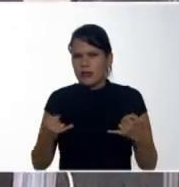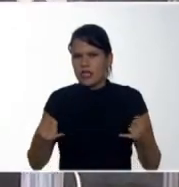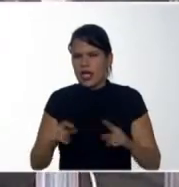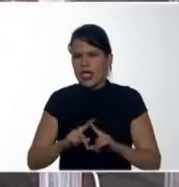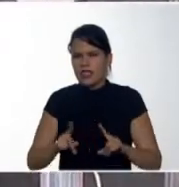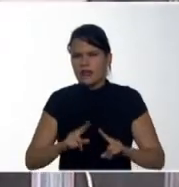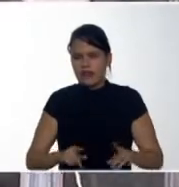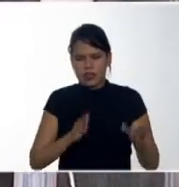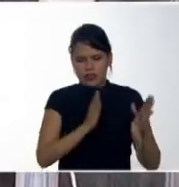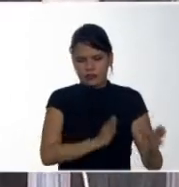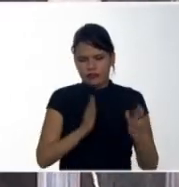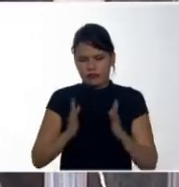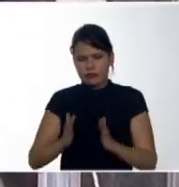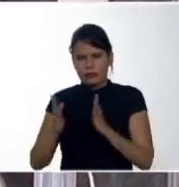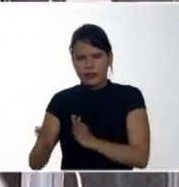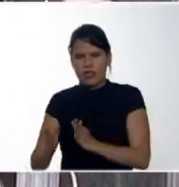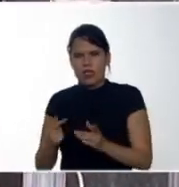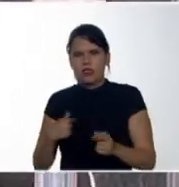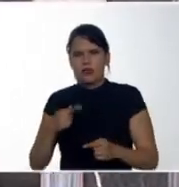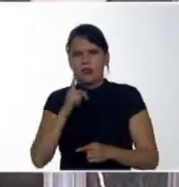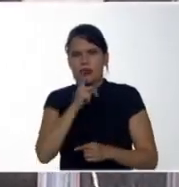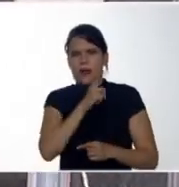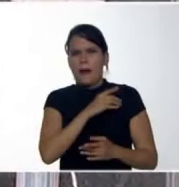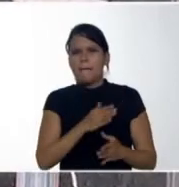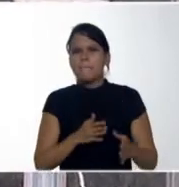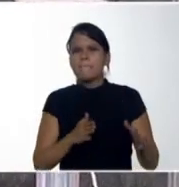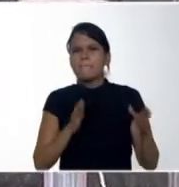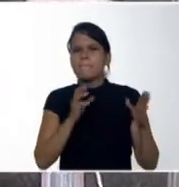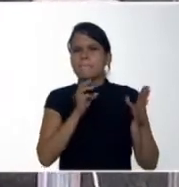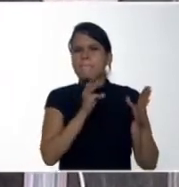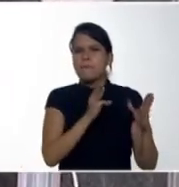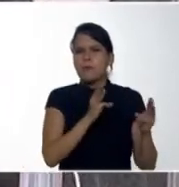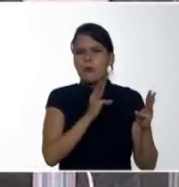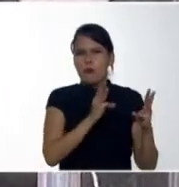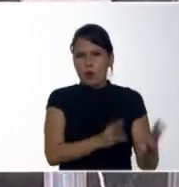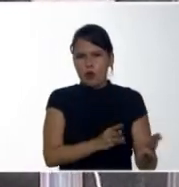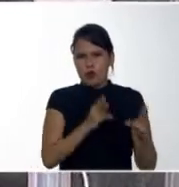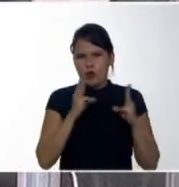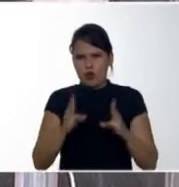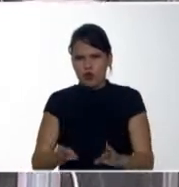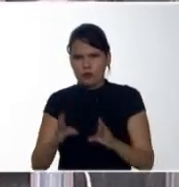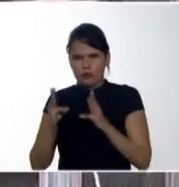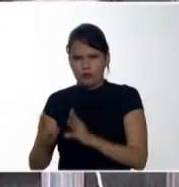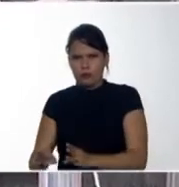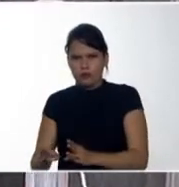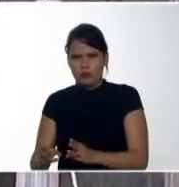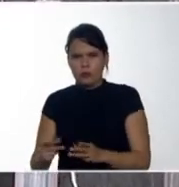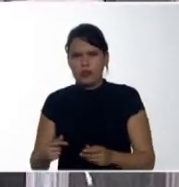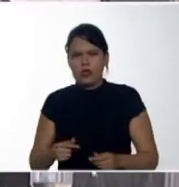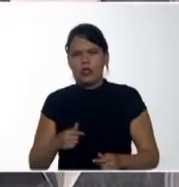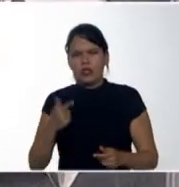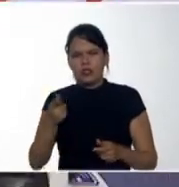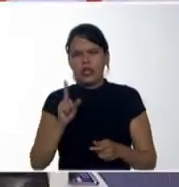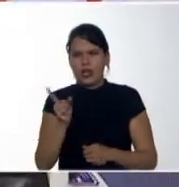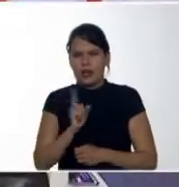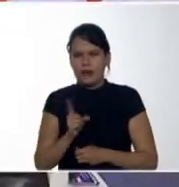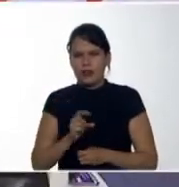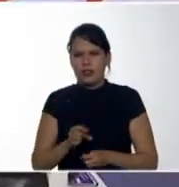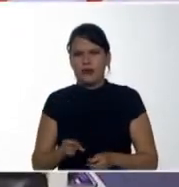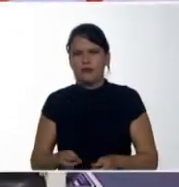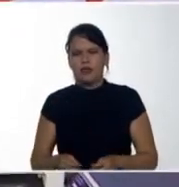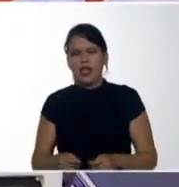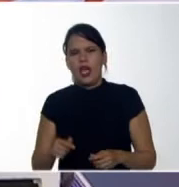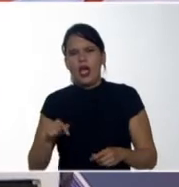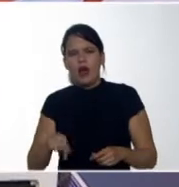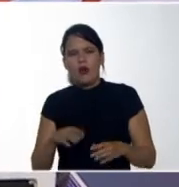diferentes porciones. A eso lo puedo llamar módulo. Y es el valor absoluto que posee la rapidez. Ahora,